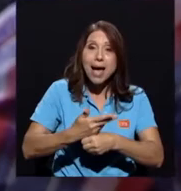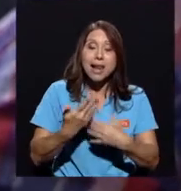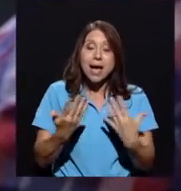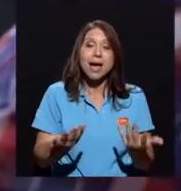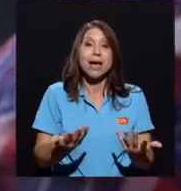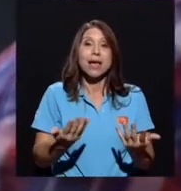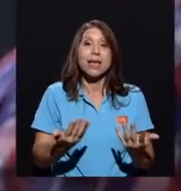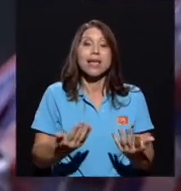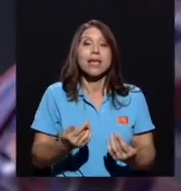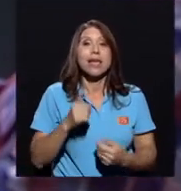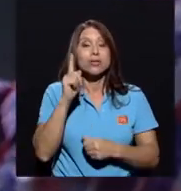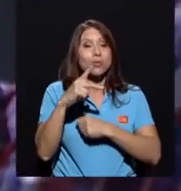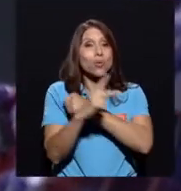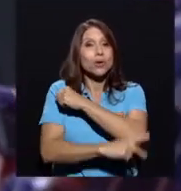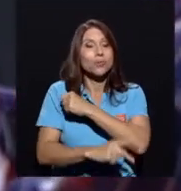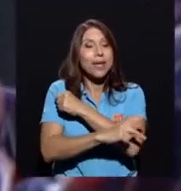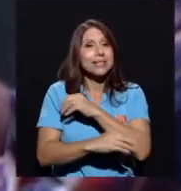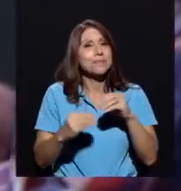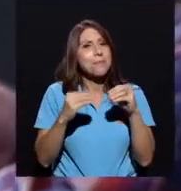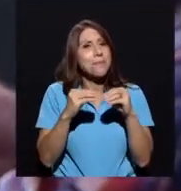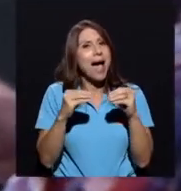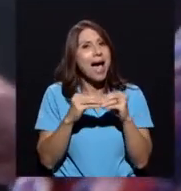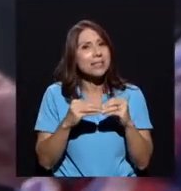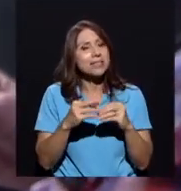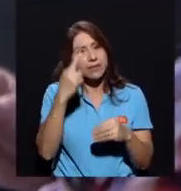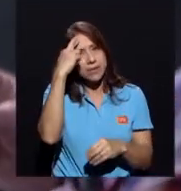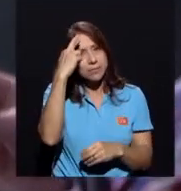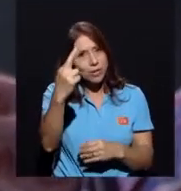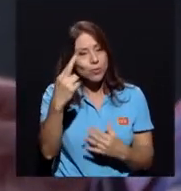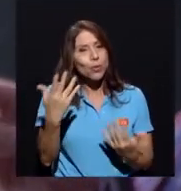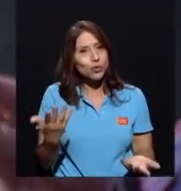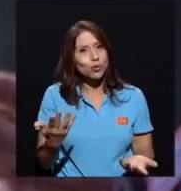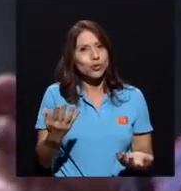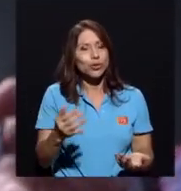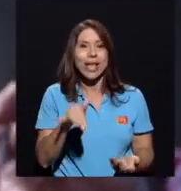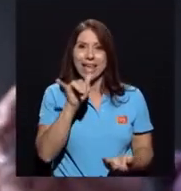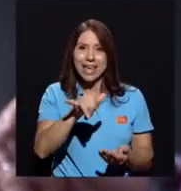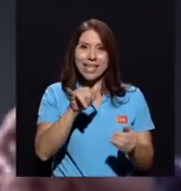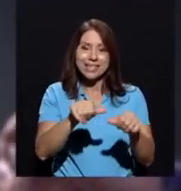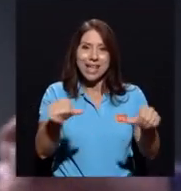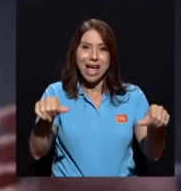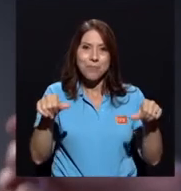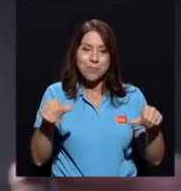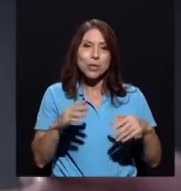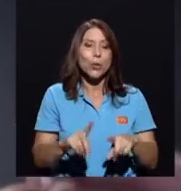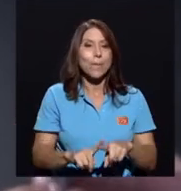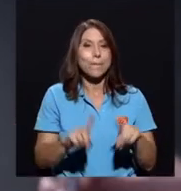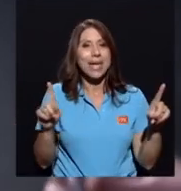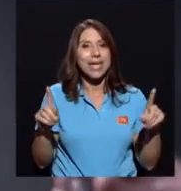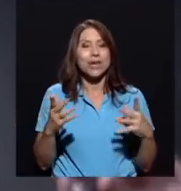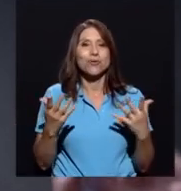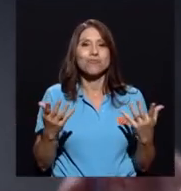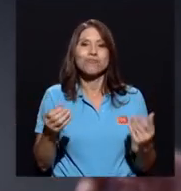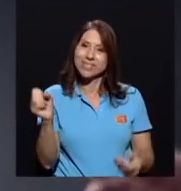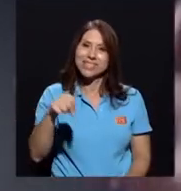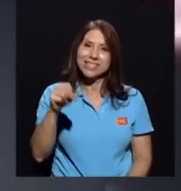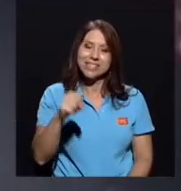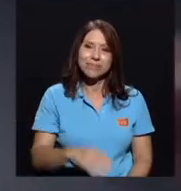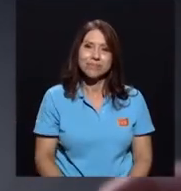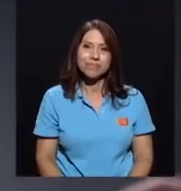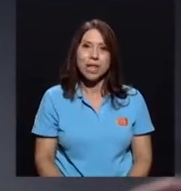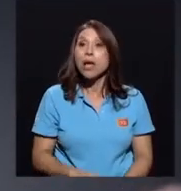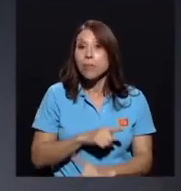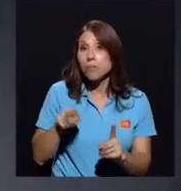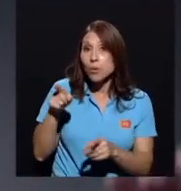han sido más respetuosos en ese ámbito pero pero si es el nombre